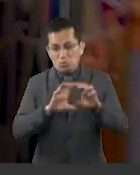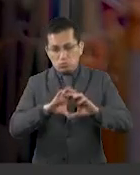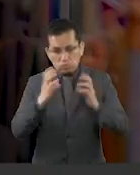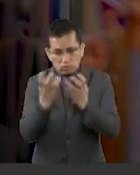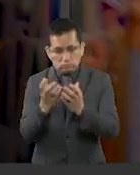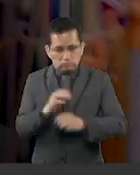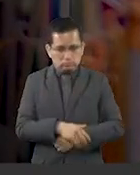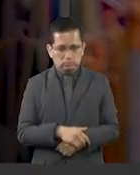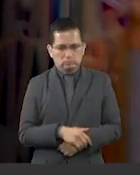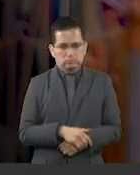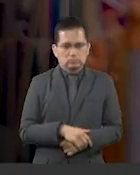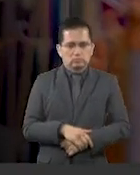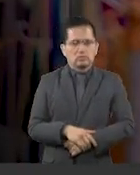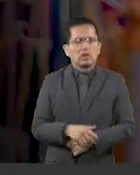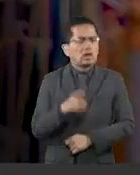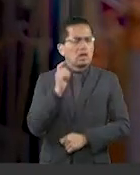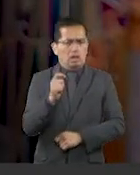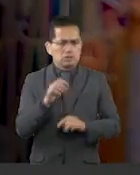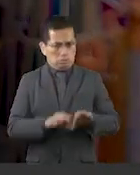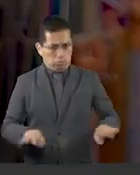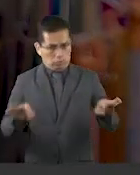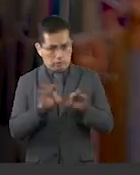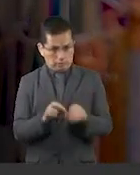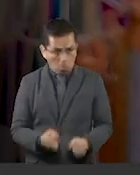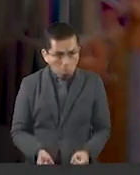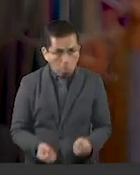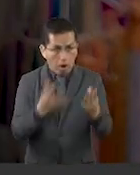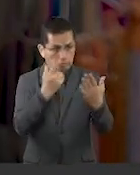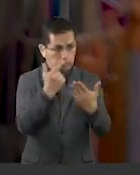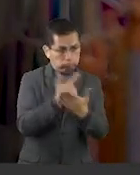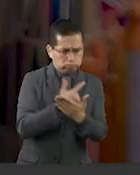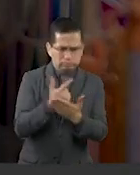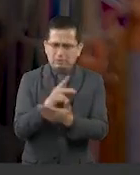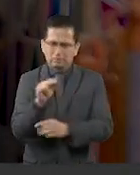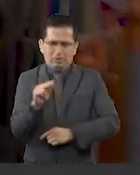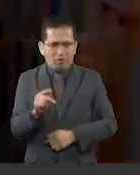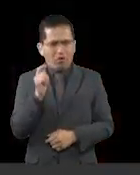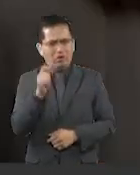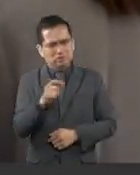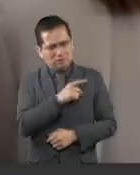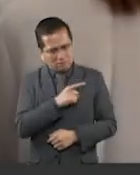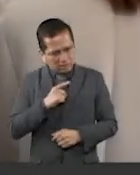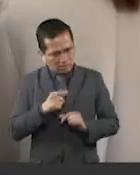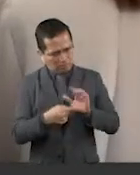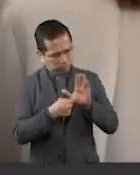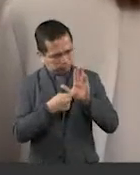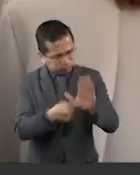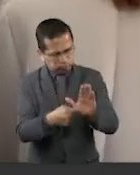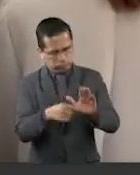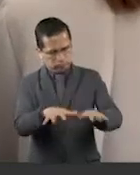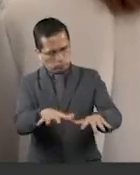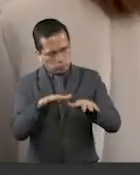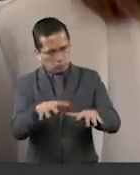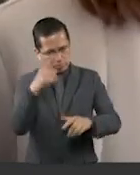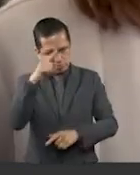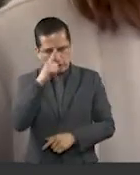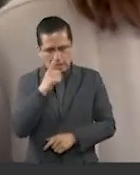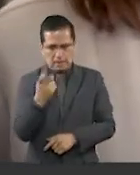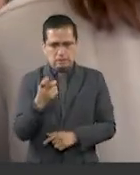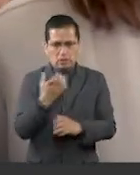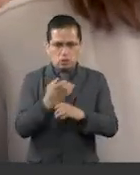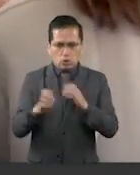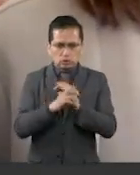del impacto, se trata también de poder visibilizar las necesidades, y eso es lo que queremos hacer y lo que